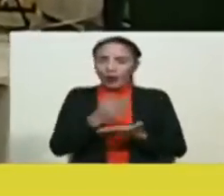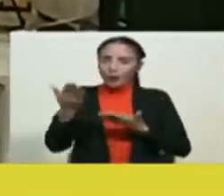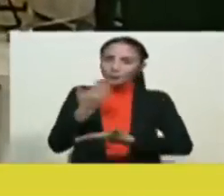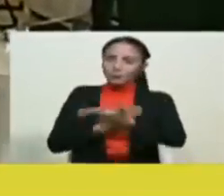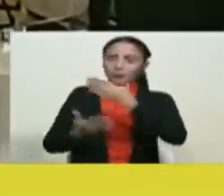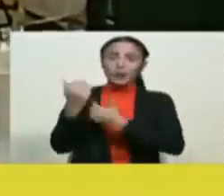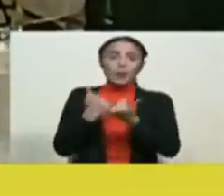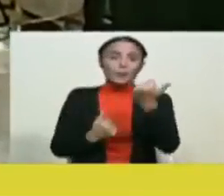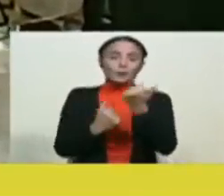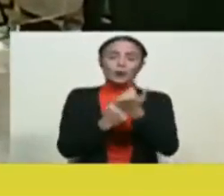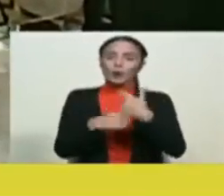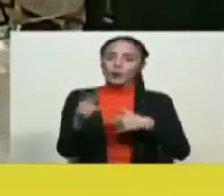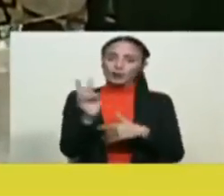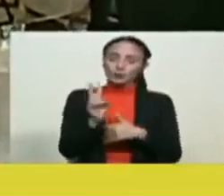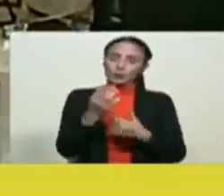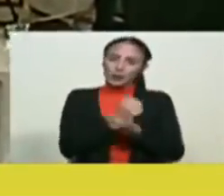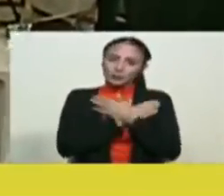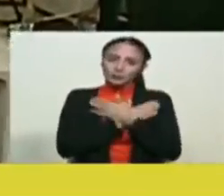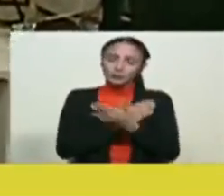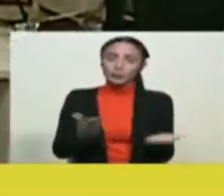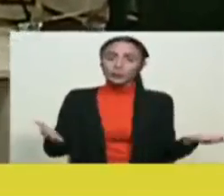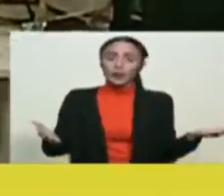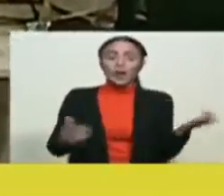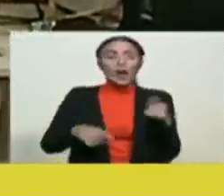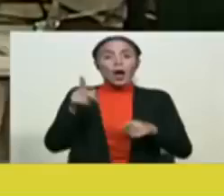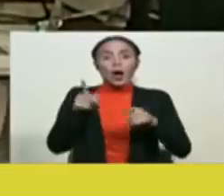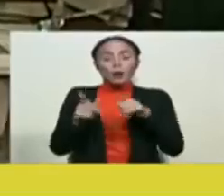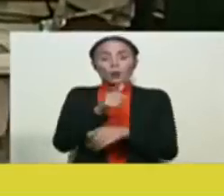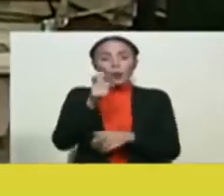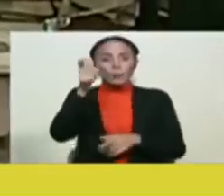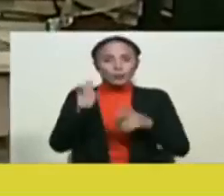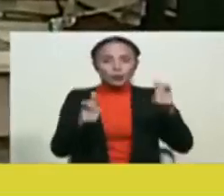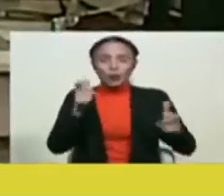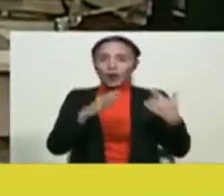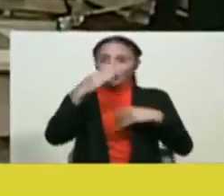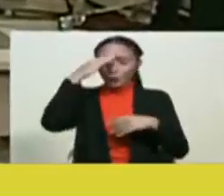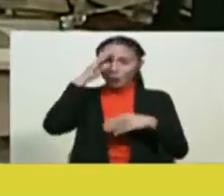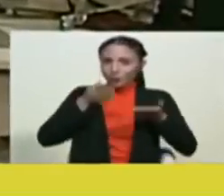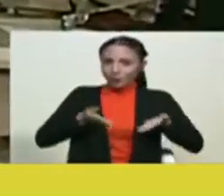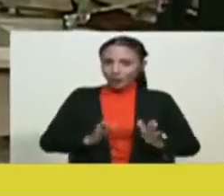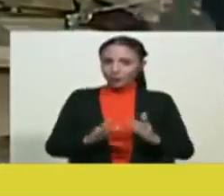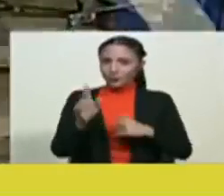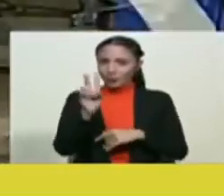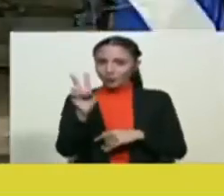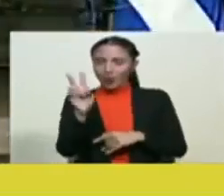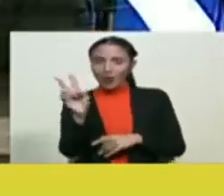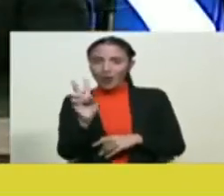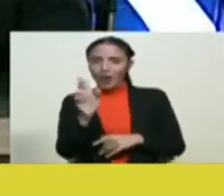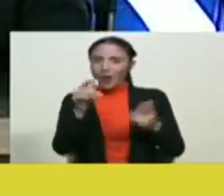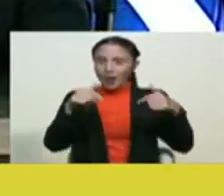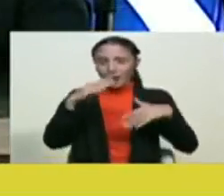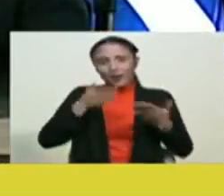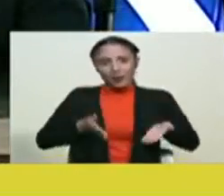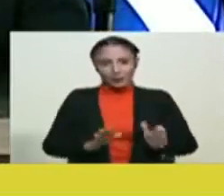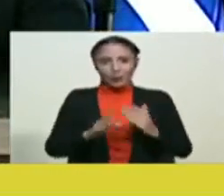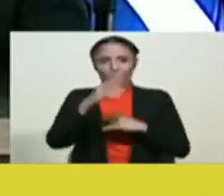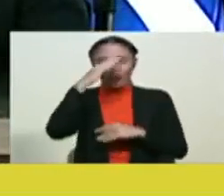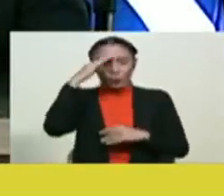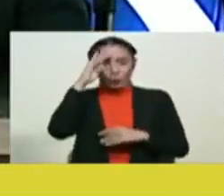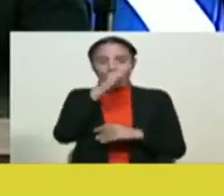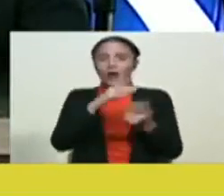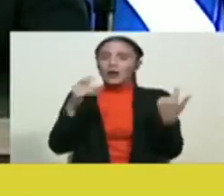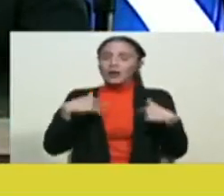hermanos venezolanos de los cubanos que disfrutaron los éxitos el carisma y la extraordinaria generosidad del comandante chávez